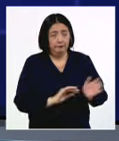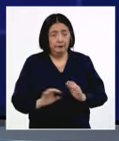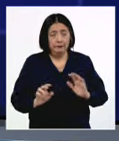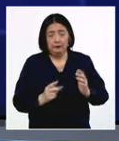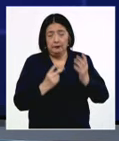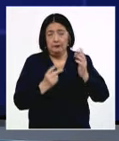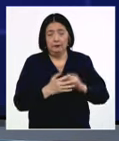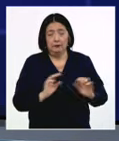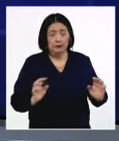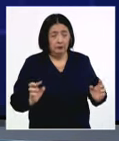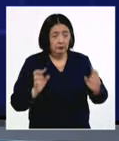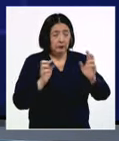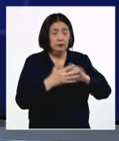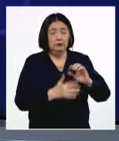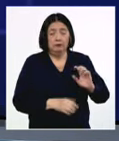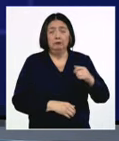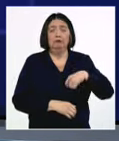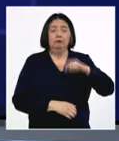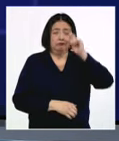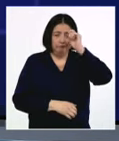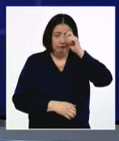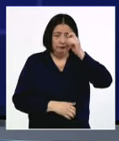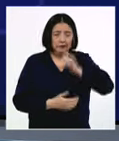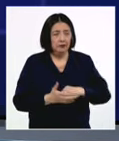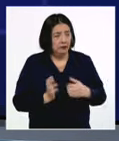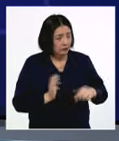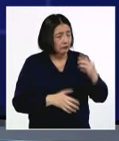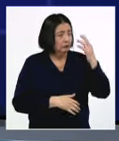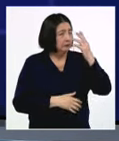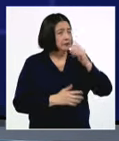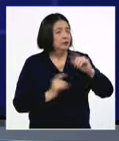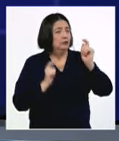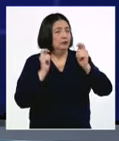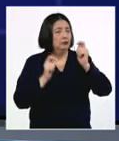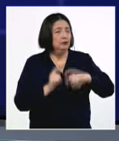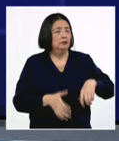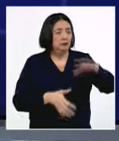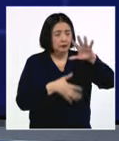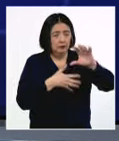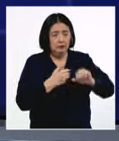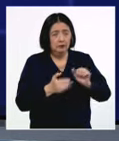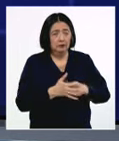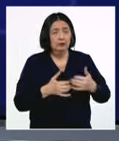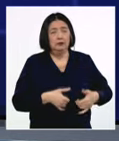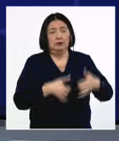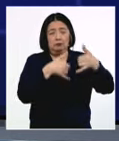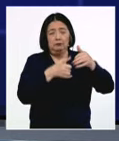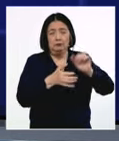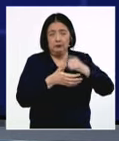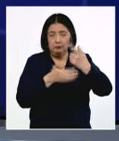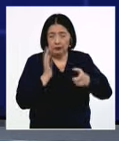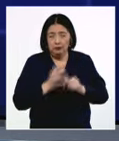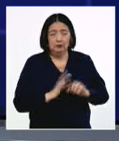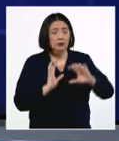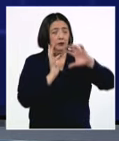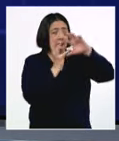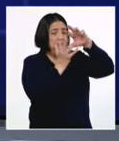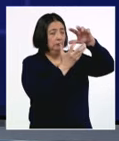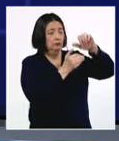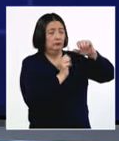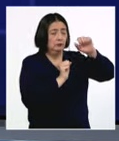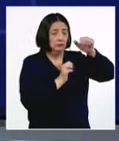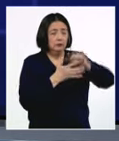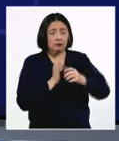Por séptima ocasión, Machu Picchu ha sido reconocida como la principal atracción turística de Sudamérica en los previos World Travel Awards